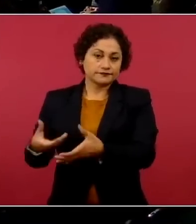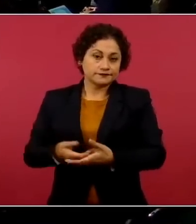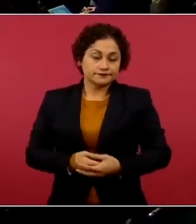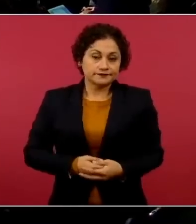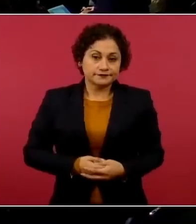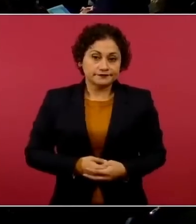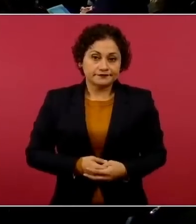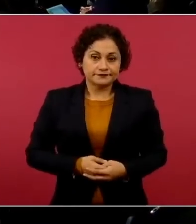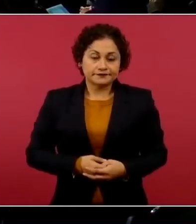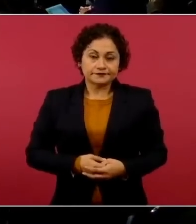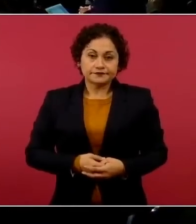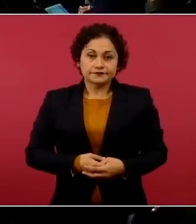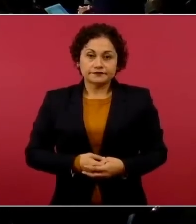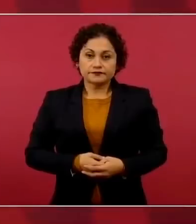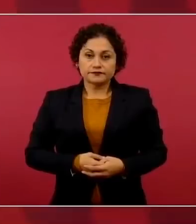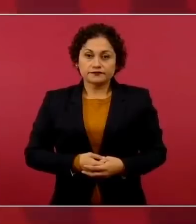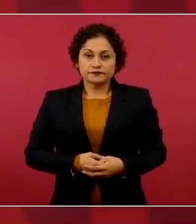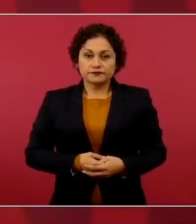y